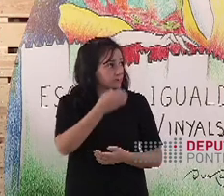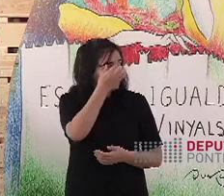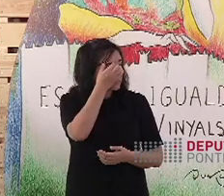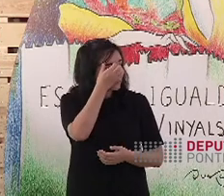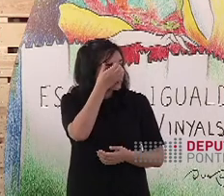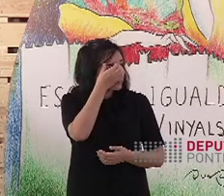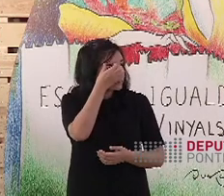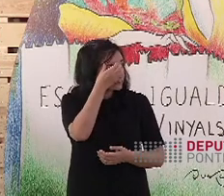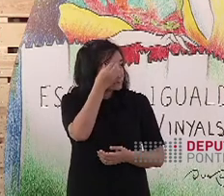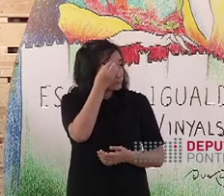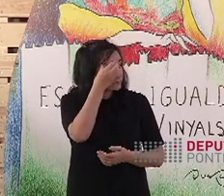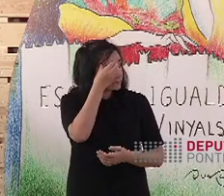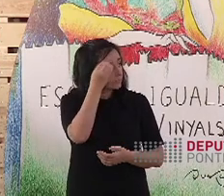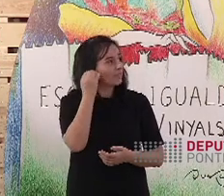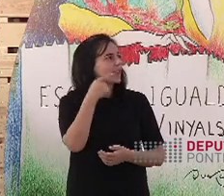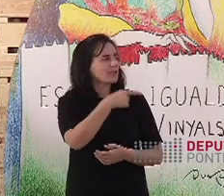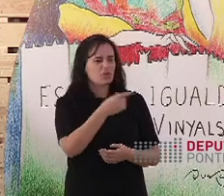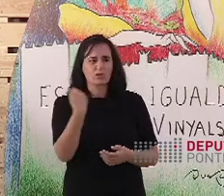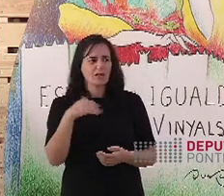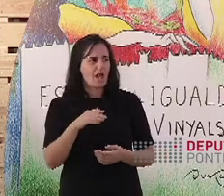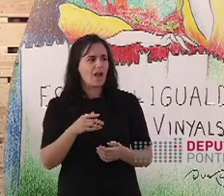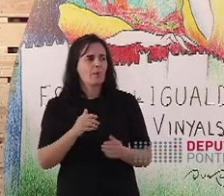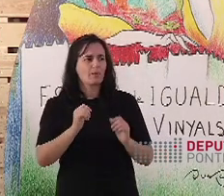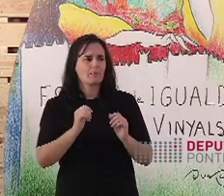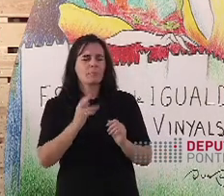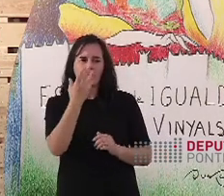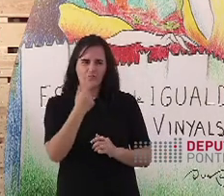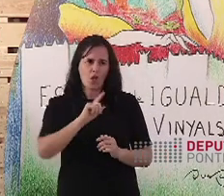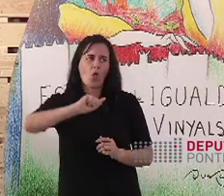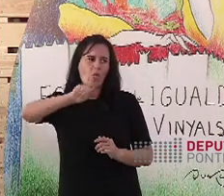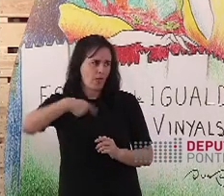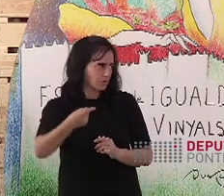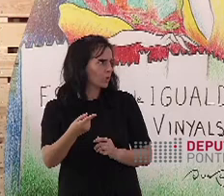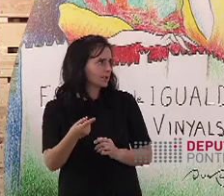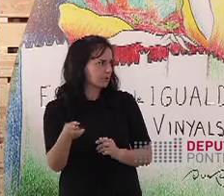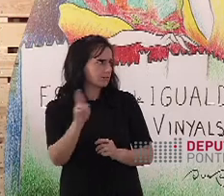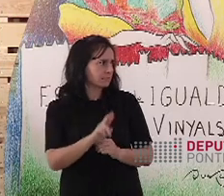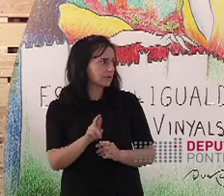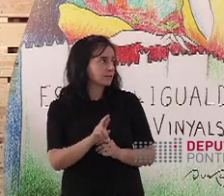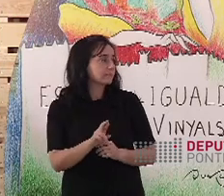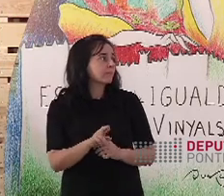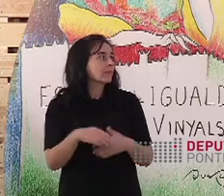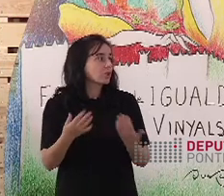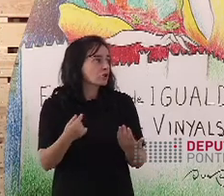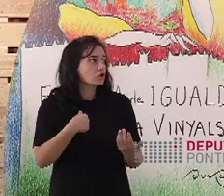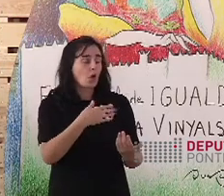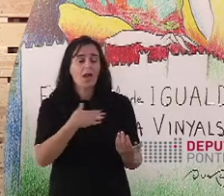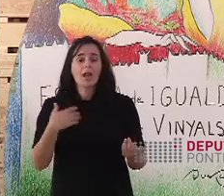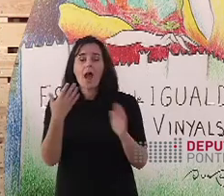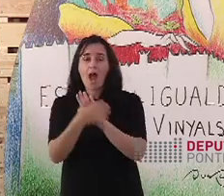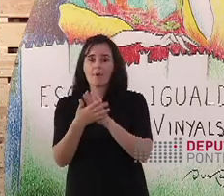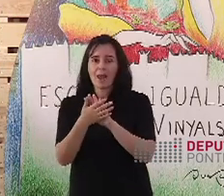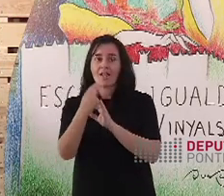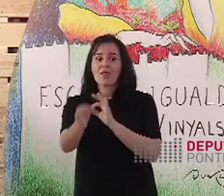No tema... Isto casi prefiero volver a él despois... E quería comentarvos